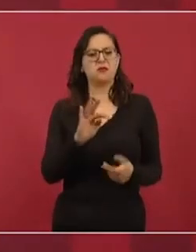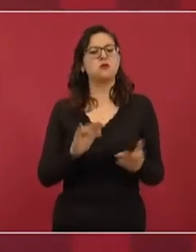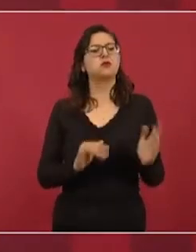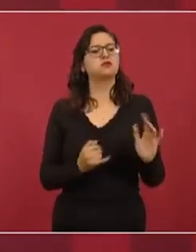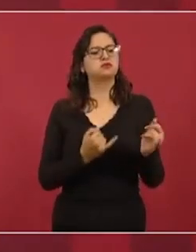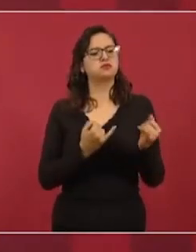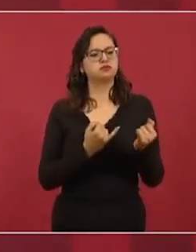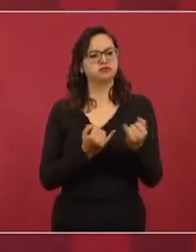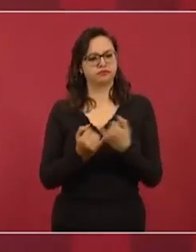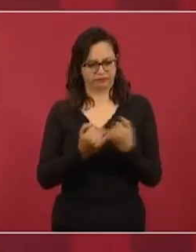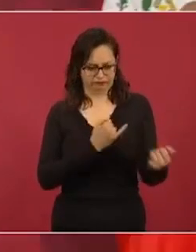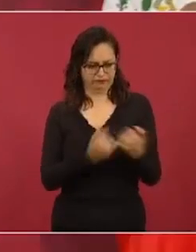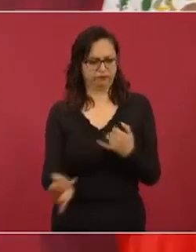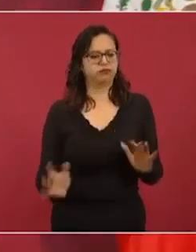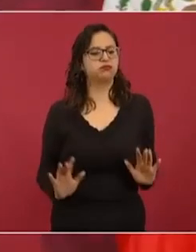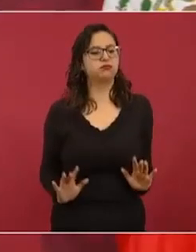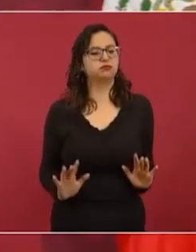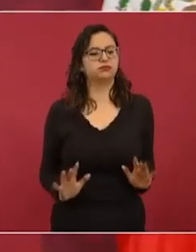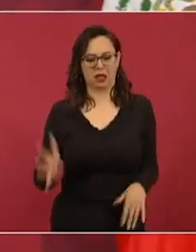por lo que él tiene.